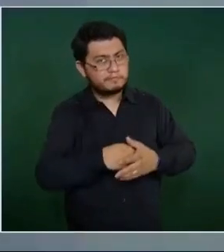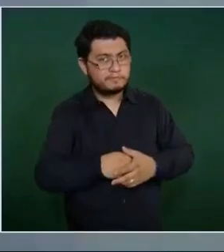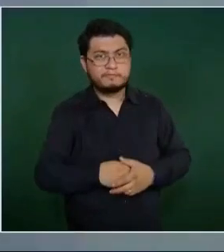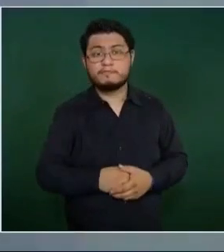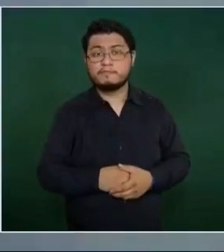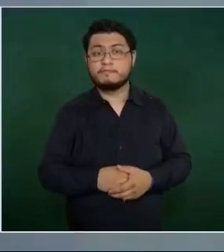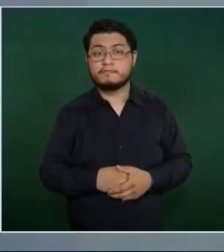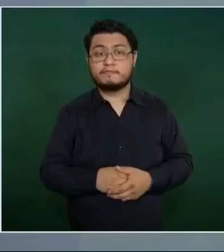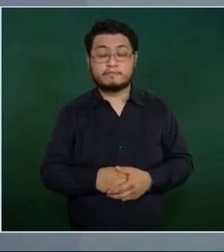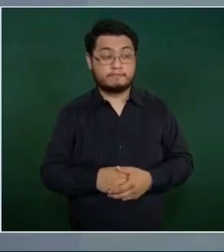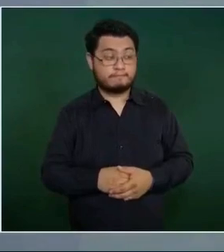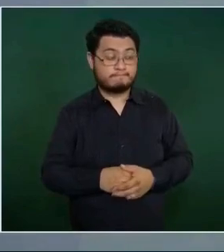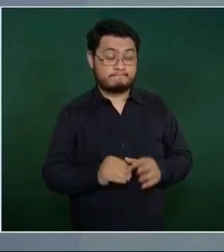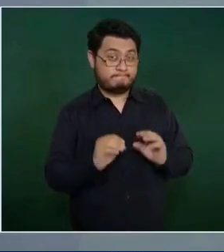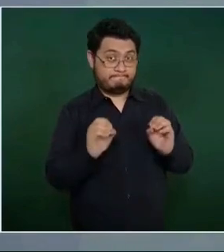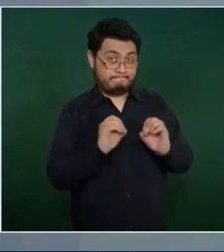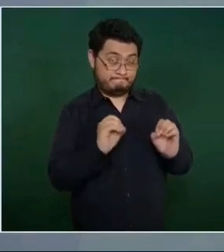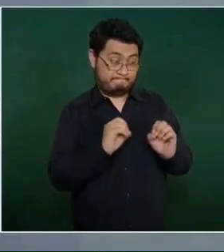y si no,